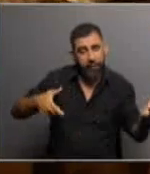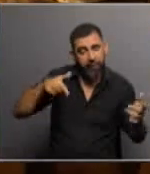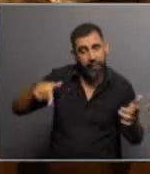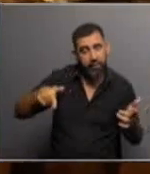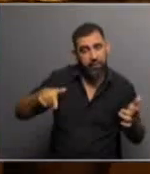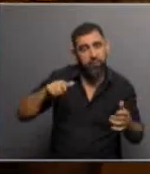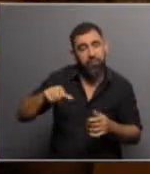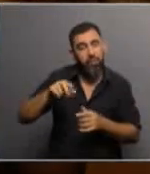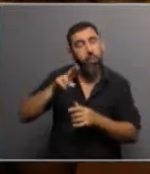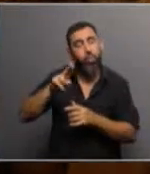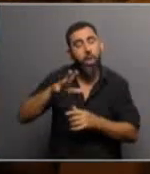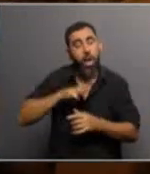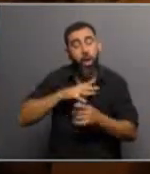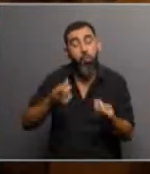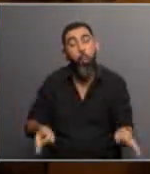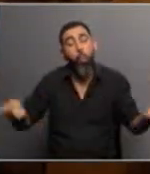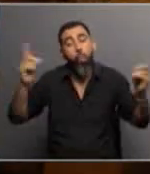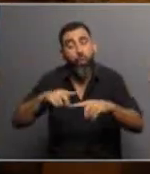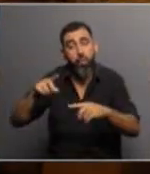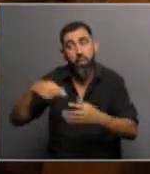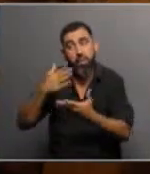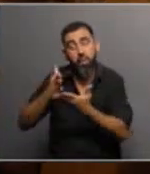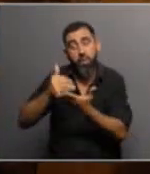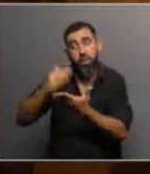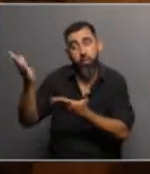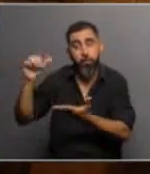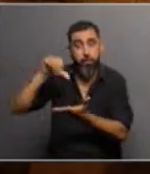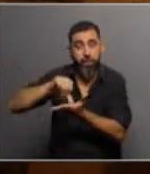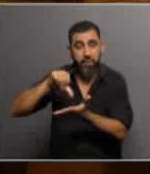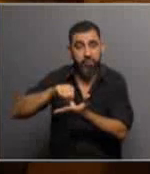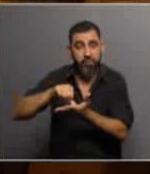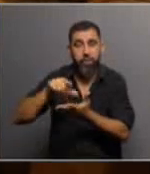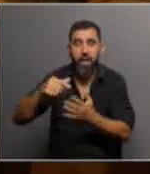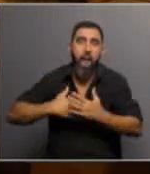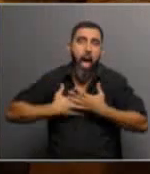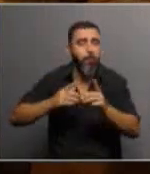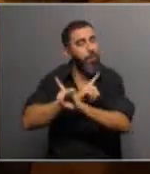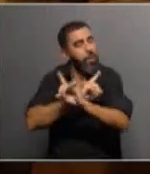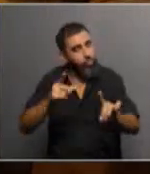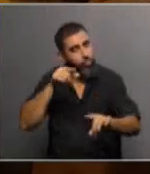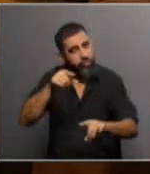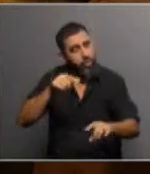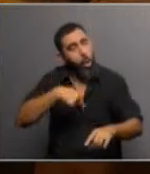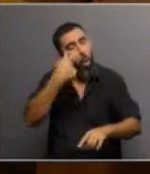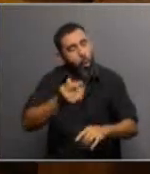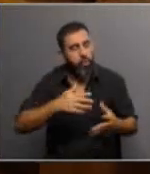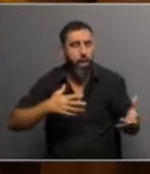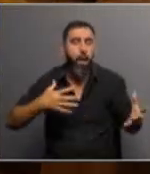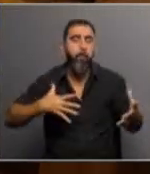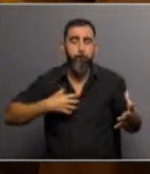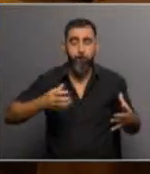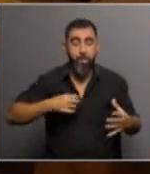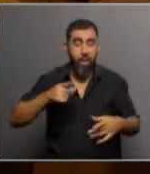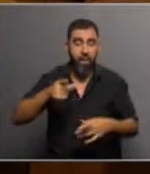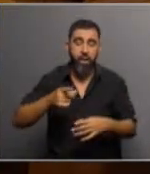guitarra que él tenía cuando volvió del exilio es una contraerá es preciosa no es la que él amaba porque él tuvo una guitarra blanca que le